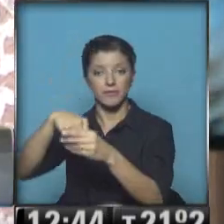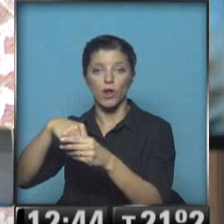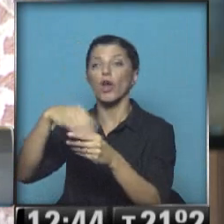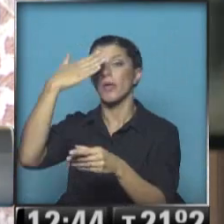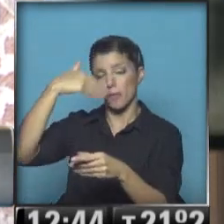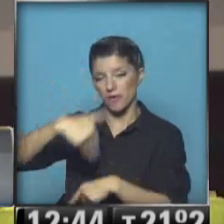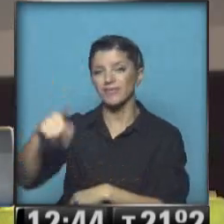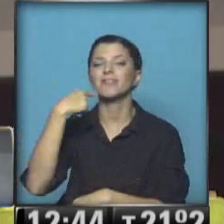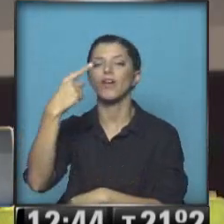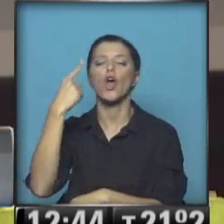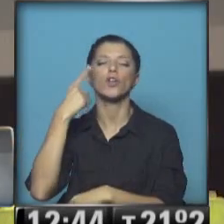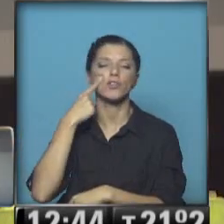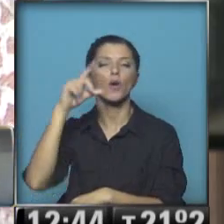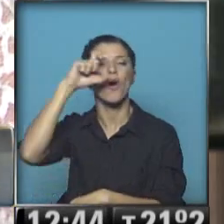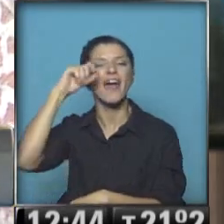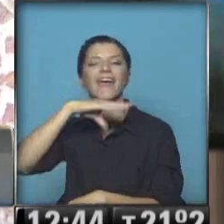asum